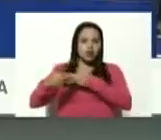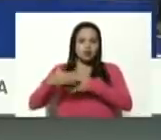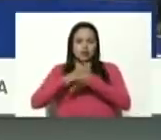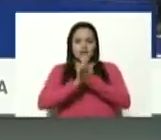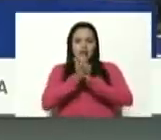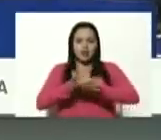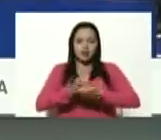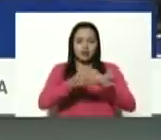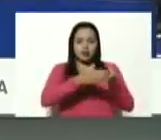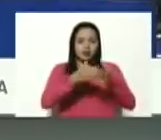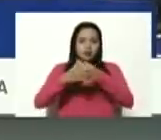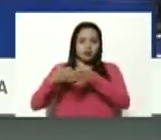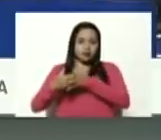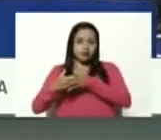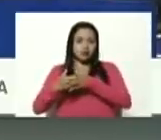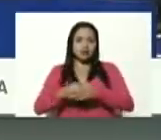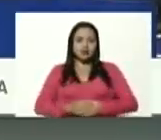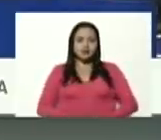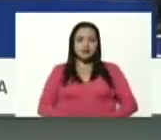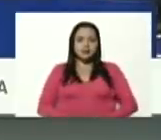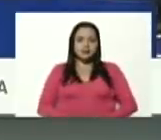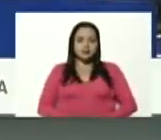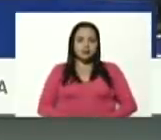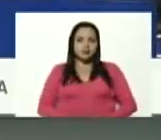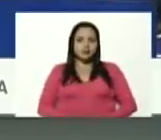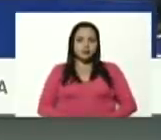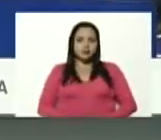musolinista, pinochetista,